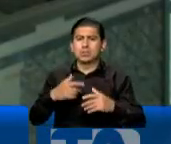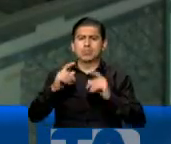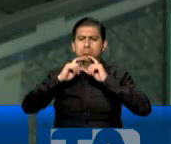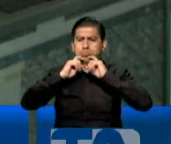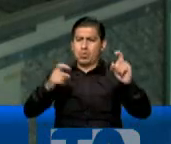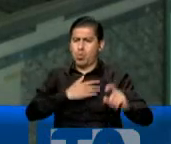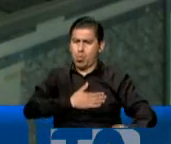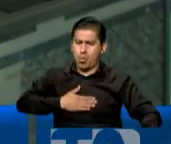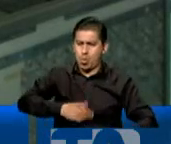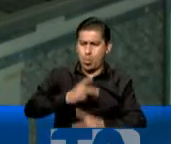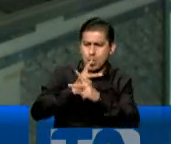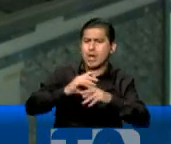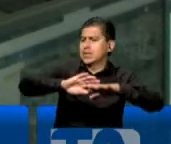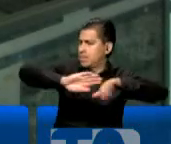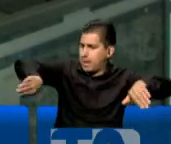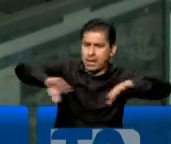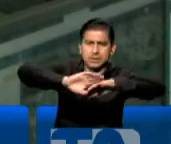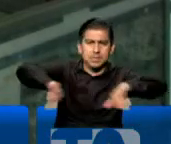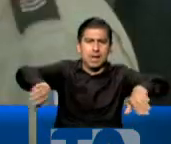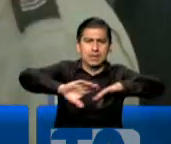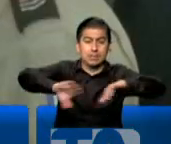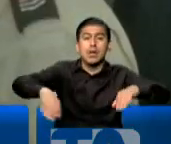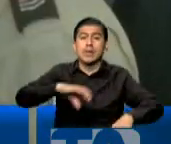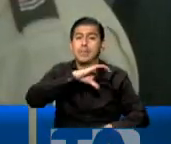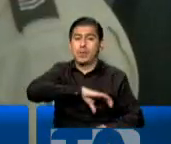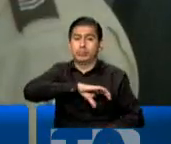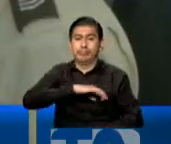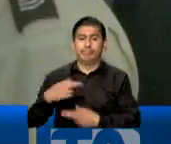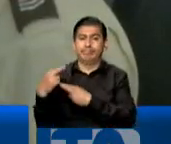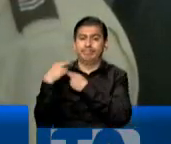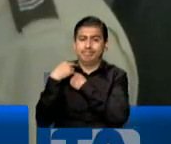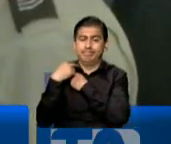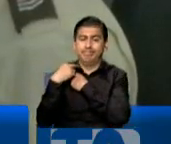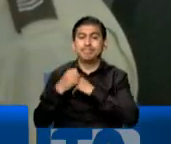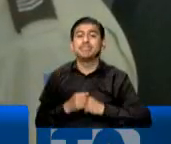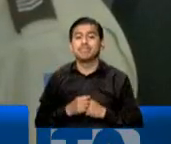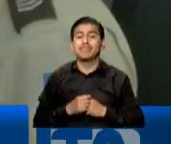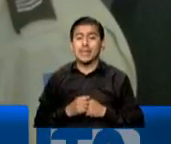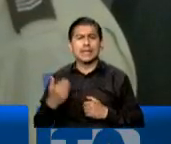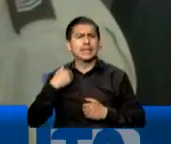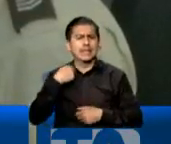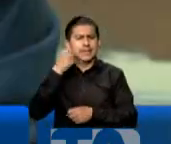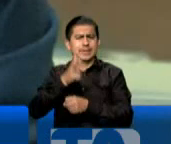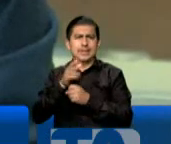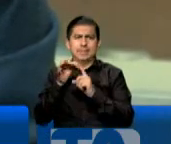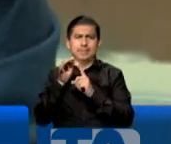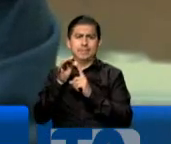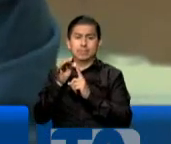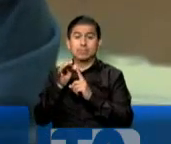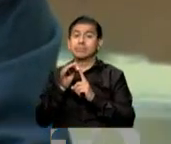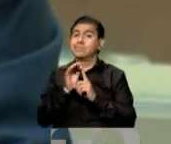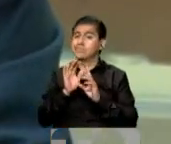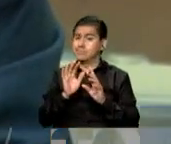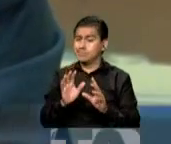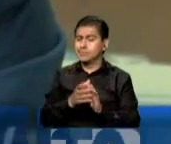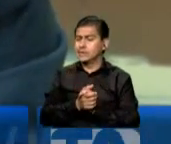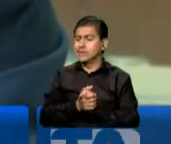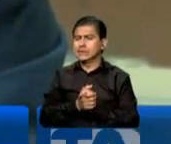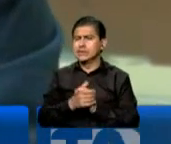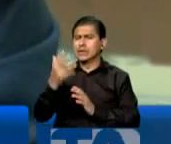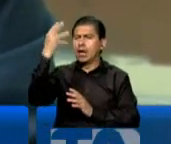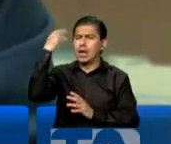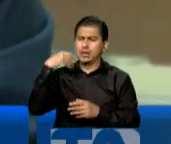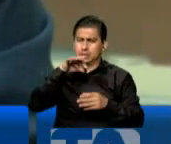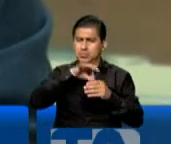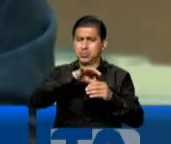la salud de los ciudadanos debido a la pandemia. El acompañamiento lo realizarán con la herramienta Distanciados. En condiciones totalmente diferentes a